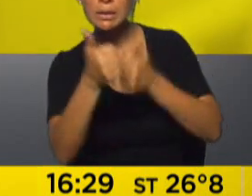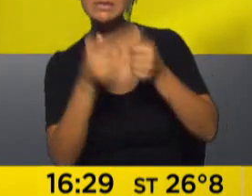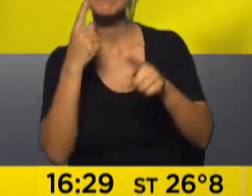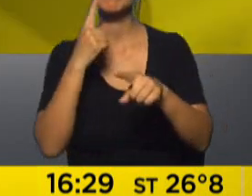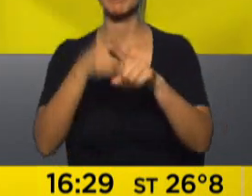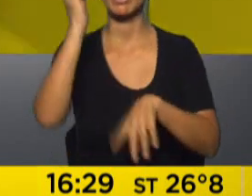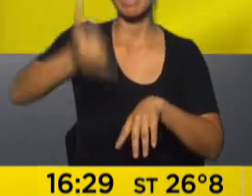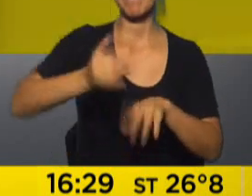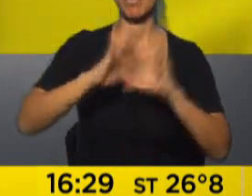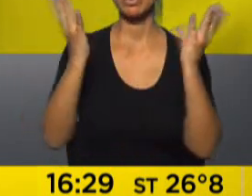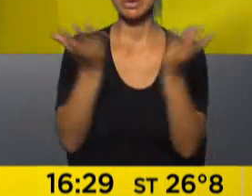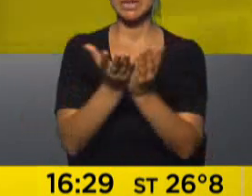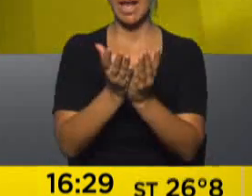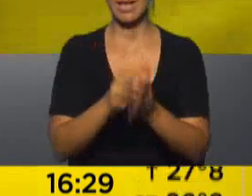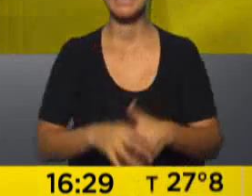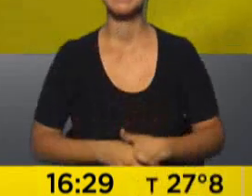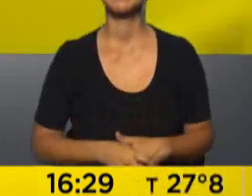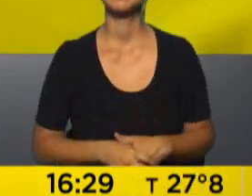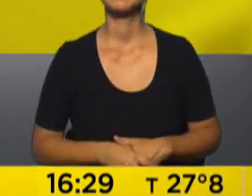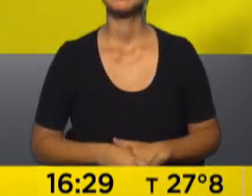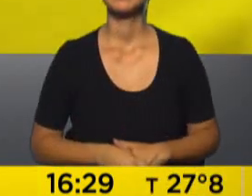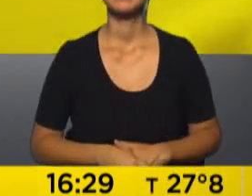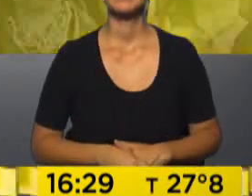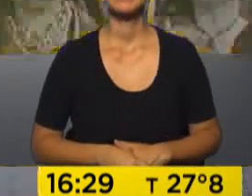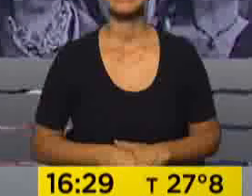que actualmente ostenta Lewis Hamilton.